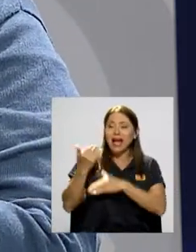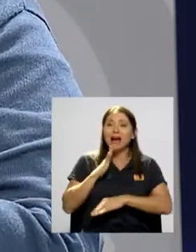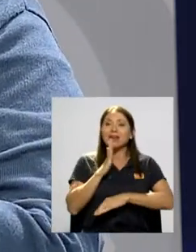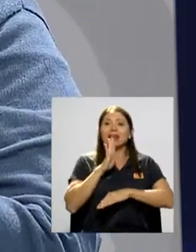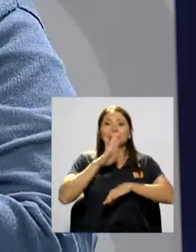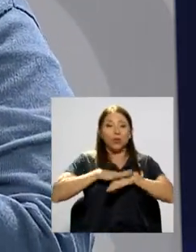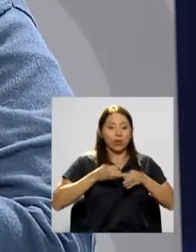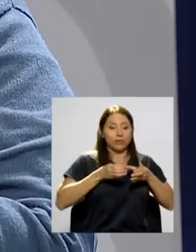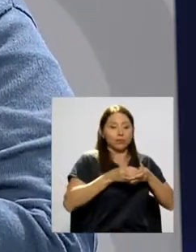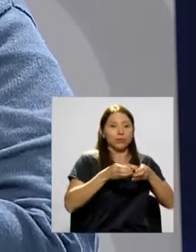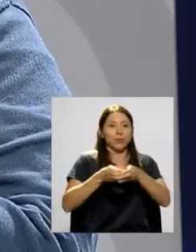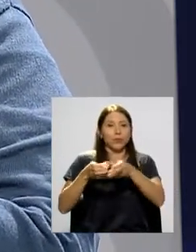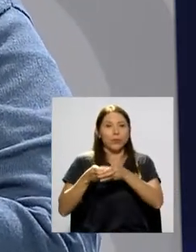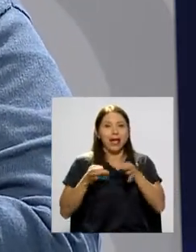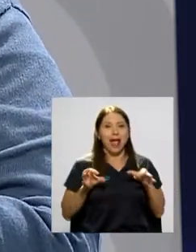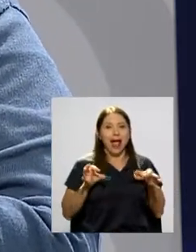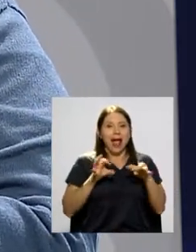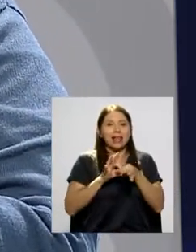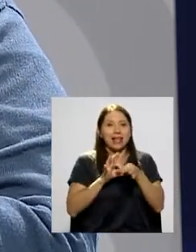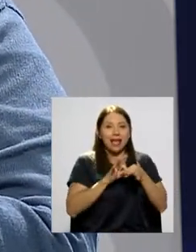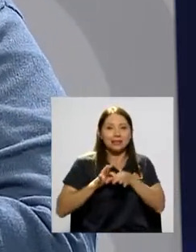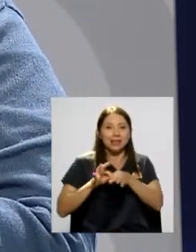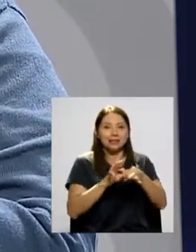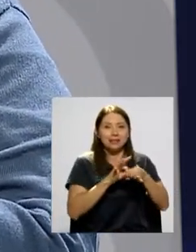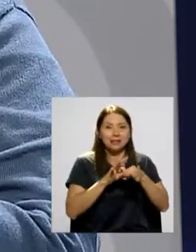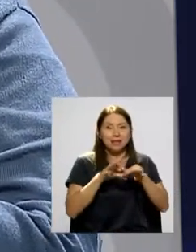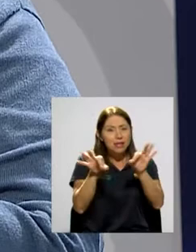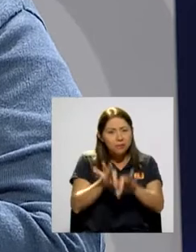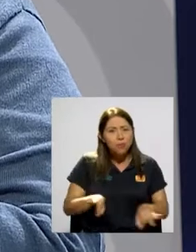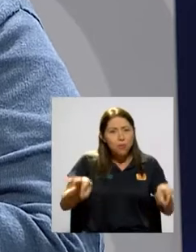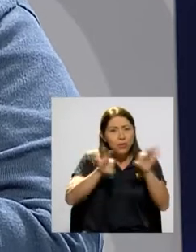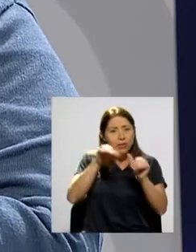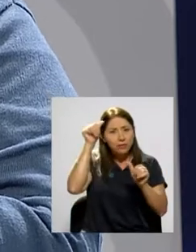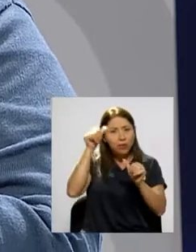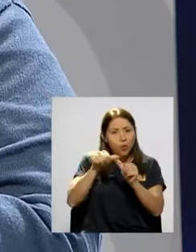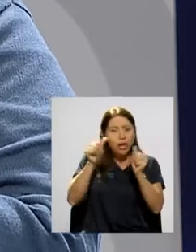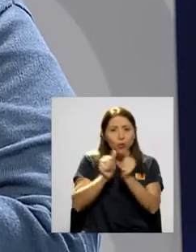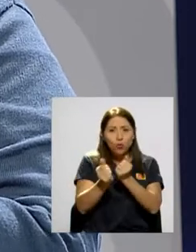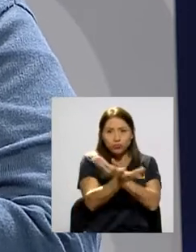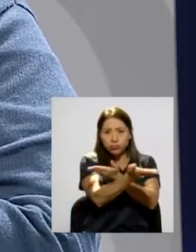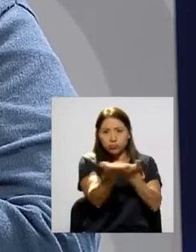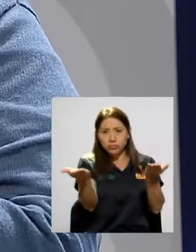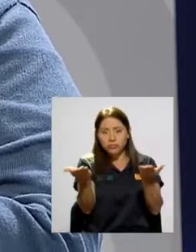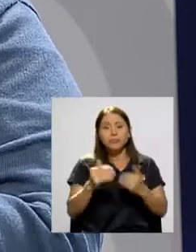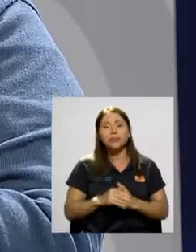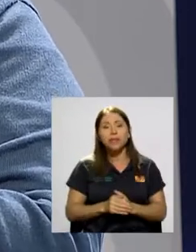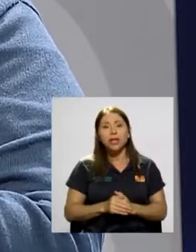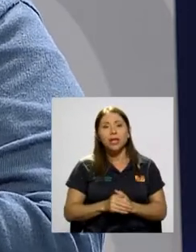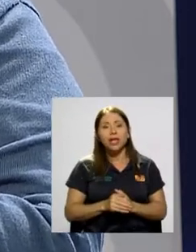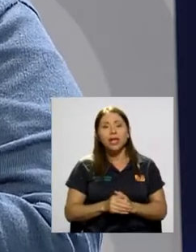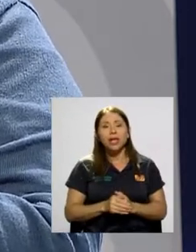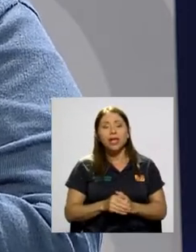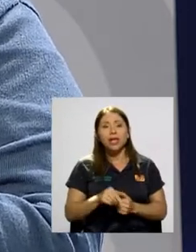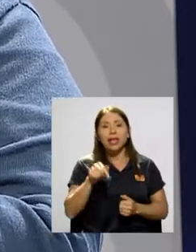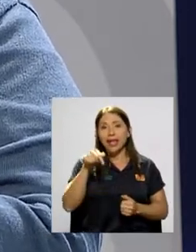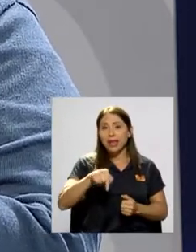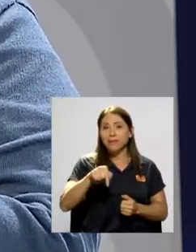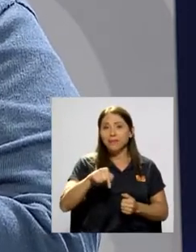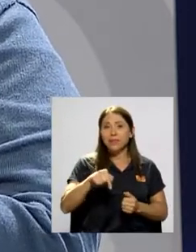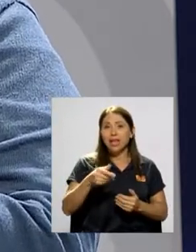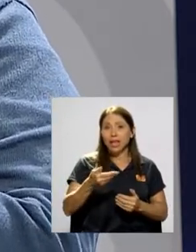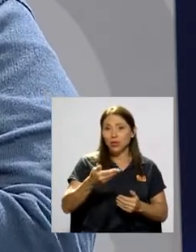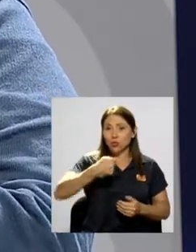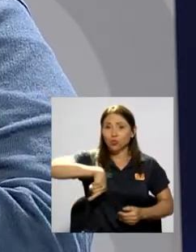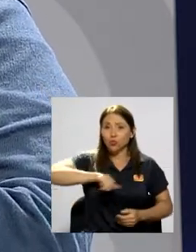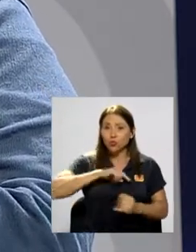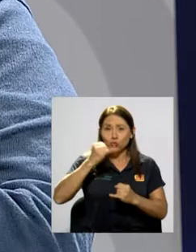porque sí es importante recordar con los amigos y amigas que nos están sintonizando esta noche, que los intentos que hemos